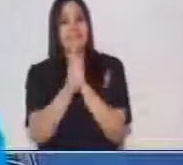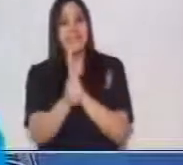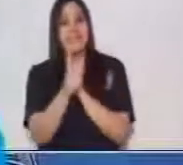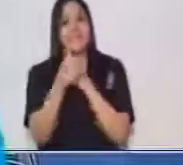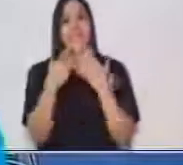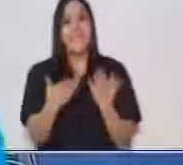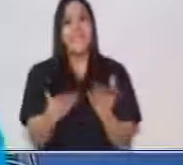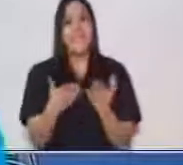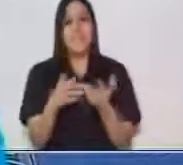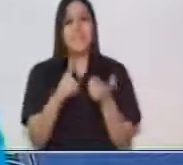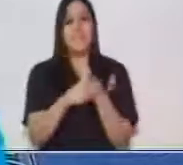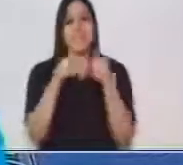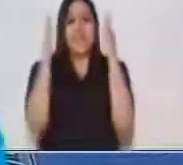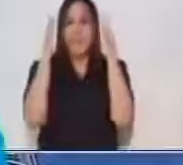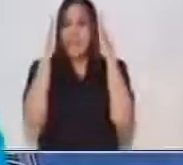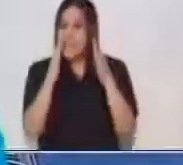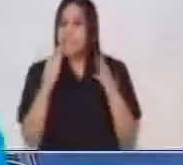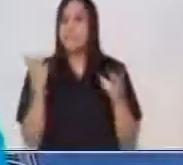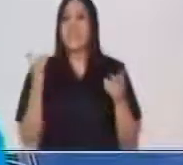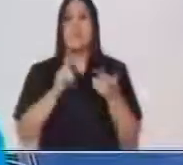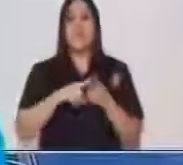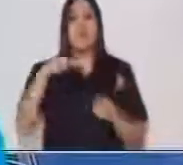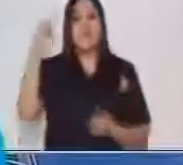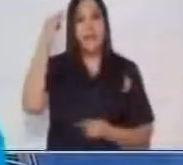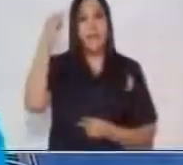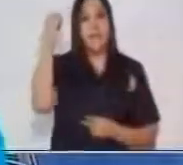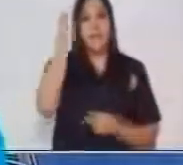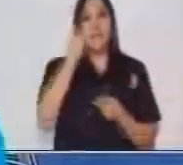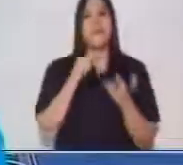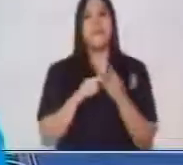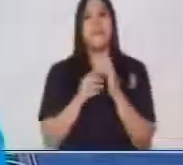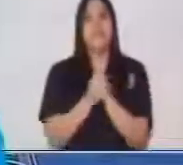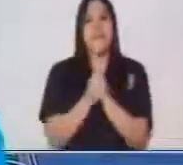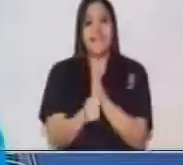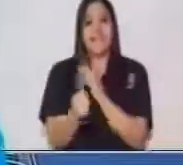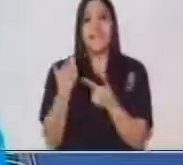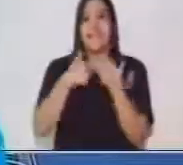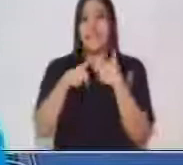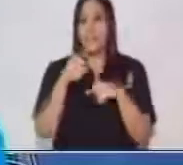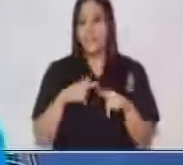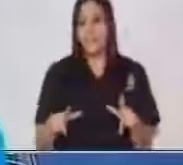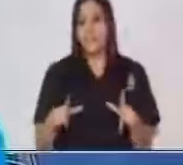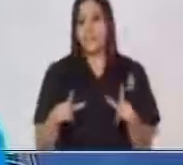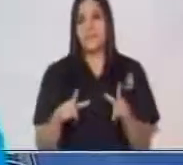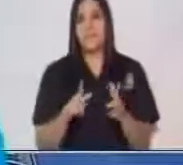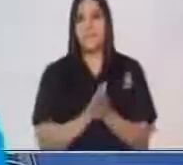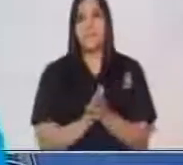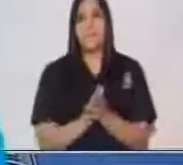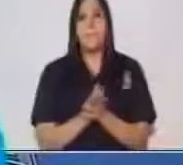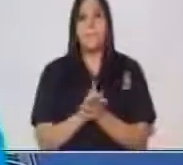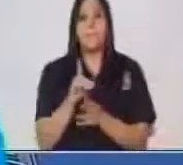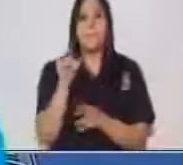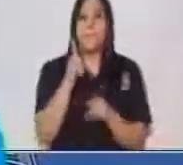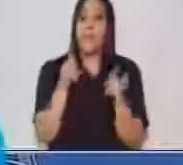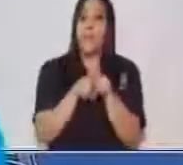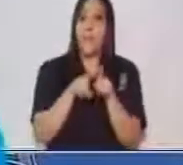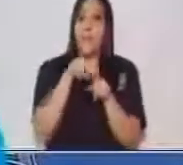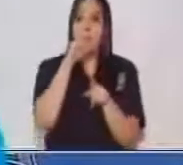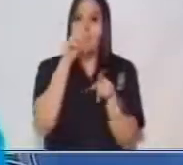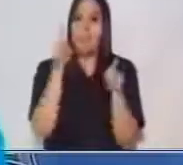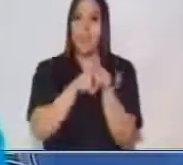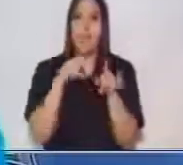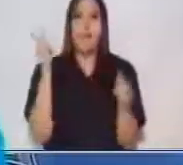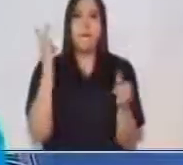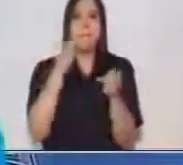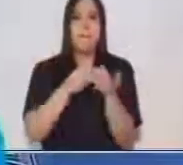destrezas tales como la atención, la memoria y la habilidad lingüística. Es invitado y bienvenido a